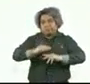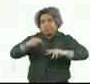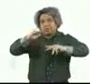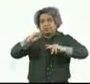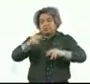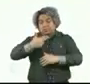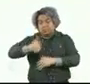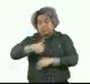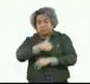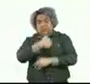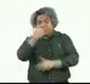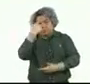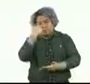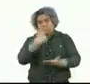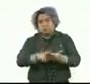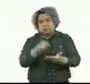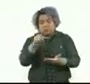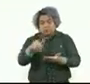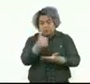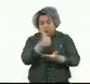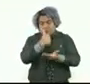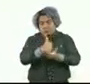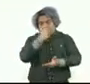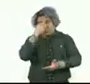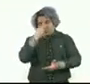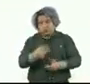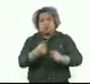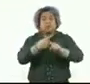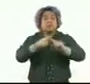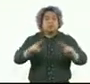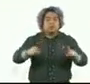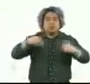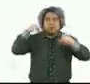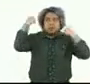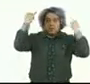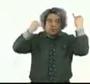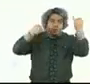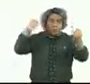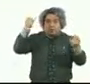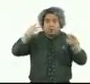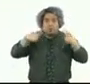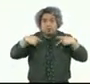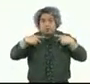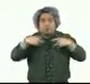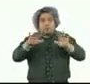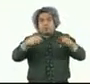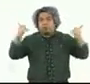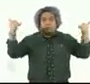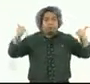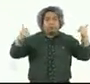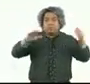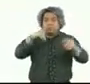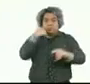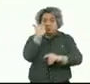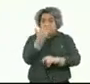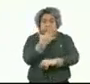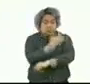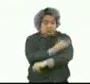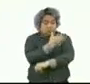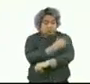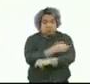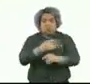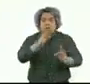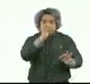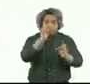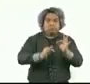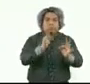que la situación de la ciudad hubiera sido muy distinta si no hubiéramos contado con todo el apoyo de la población en este año de vacunación para asistir en